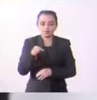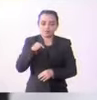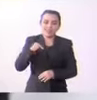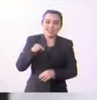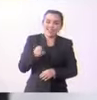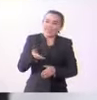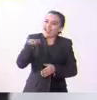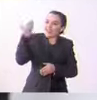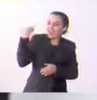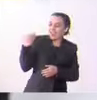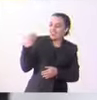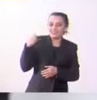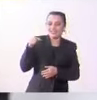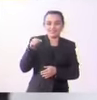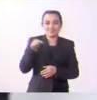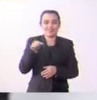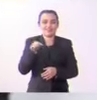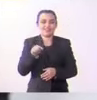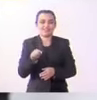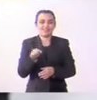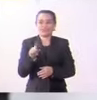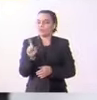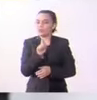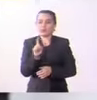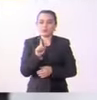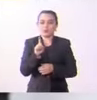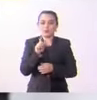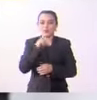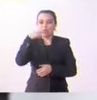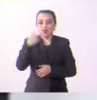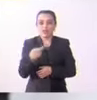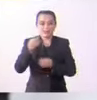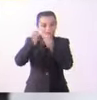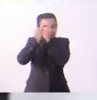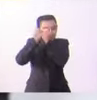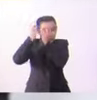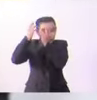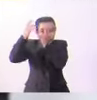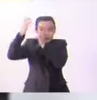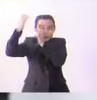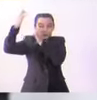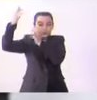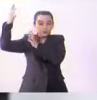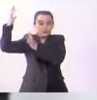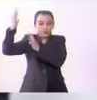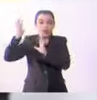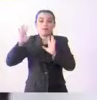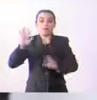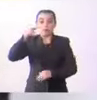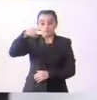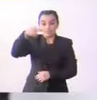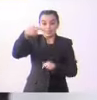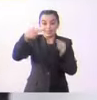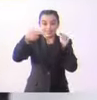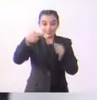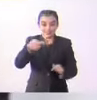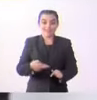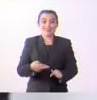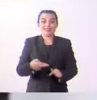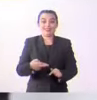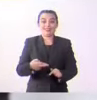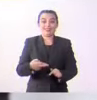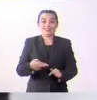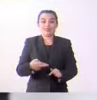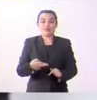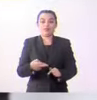lo largo de la historia, la humanidad siempre ha narrado los sucesos de la realidad, pero el realismo como movimiento